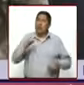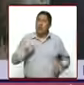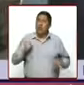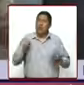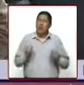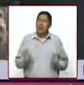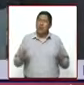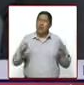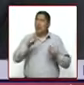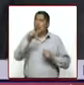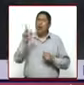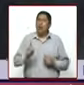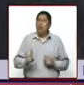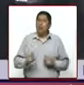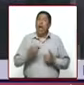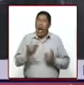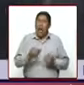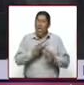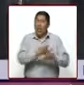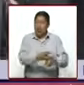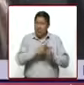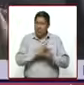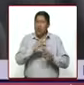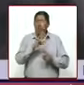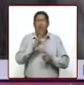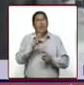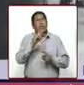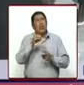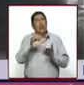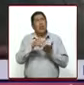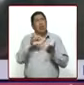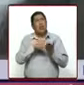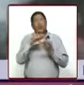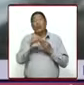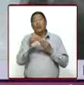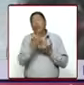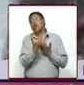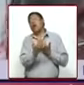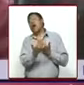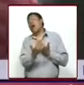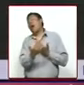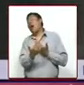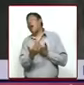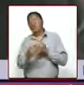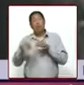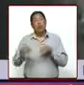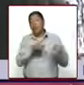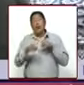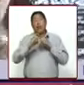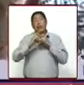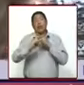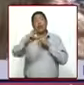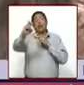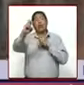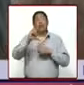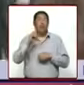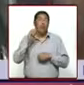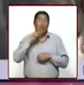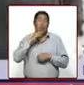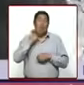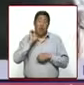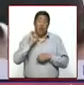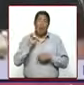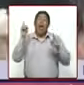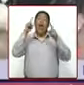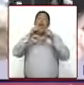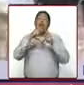hacen? Hay un crédito de 60 millones de dólares para hacer el teleférico café que va a ir a